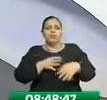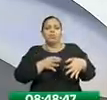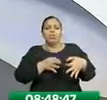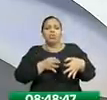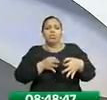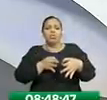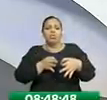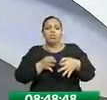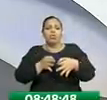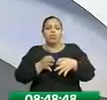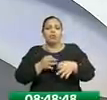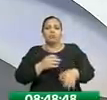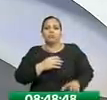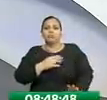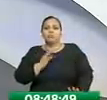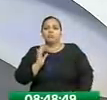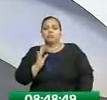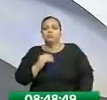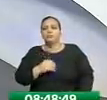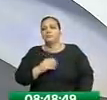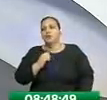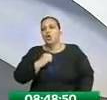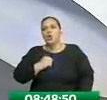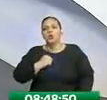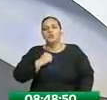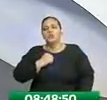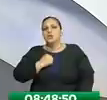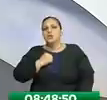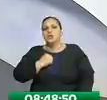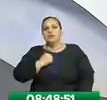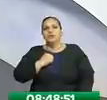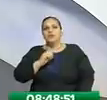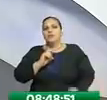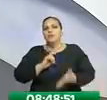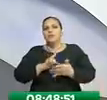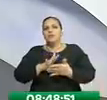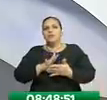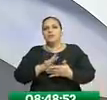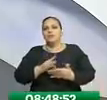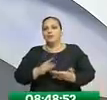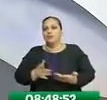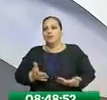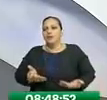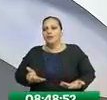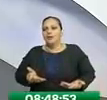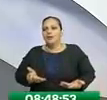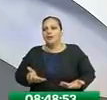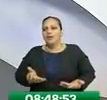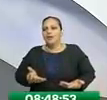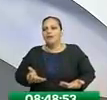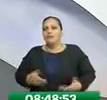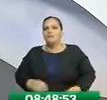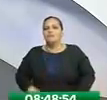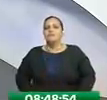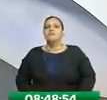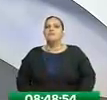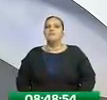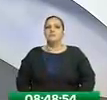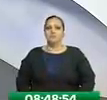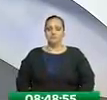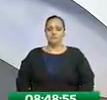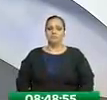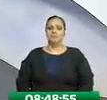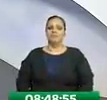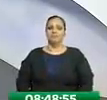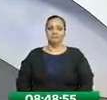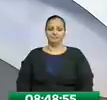de comunicación, solicitar, a pedir apertura. Yo sé que la prensa está abierta para este tipo de estas aclaraciones,